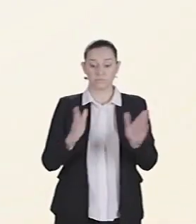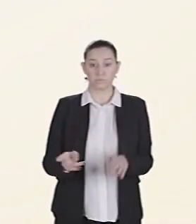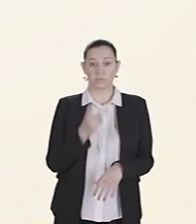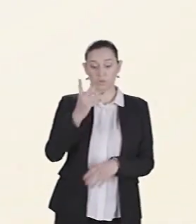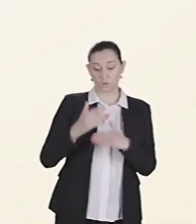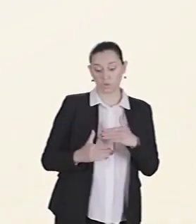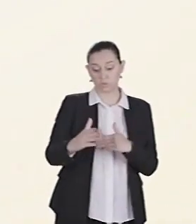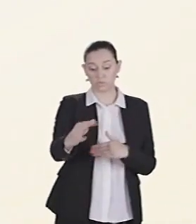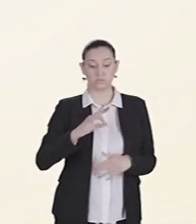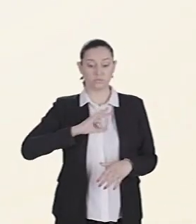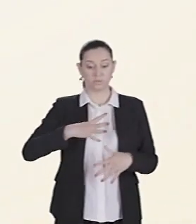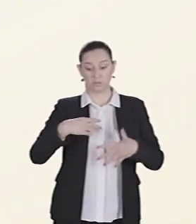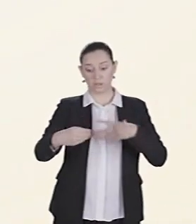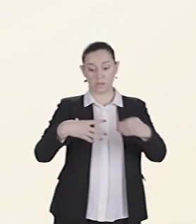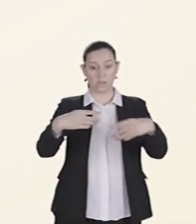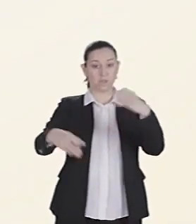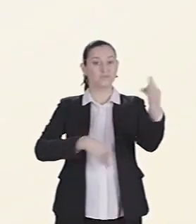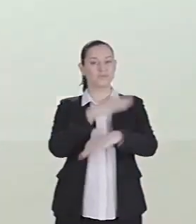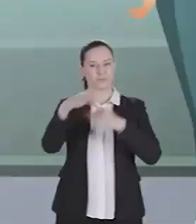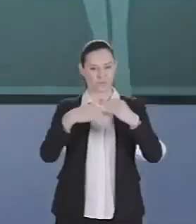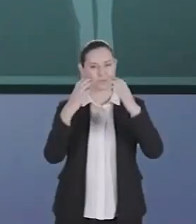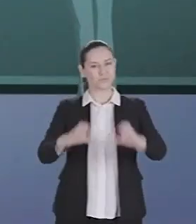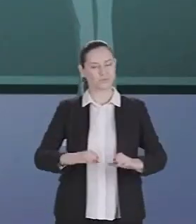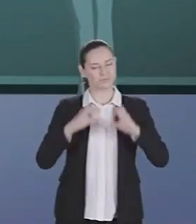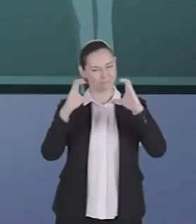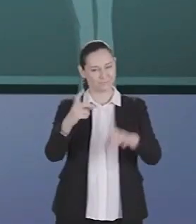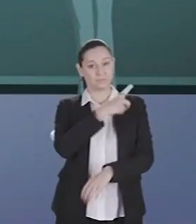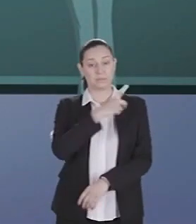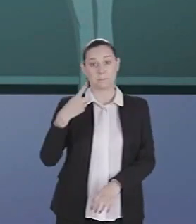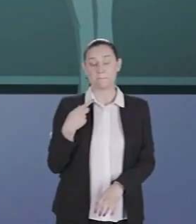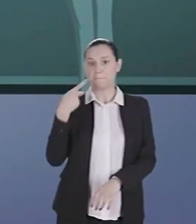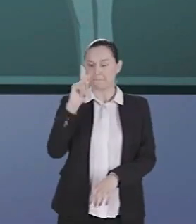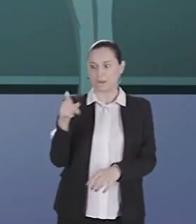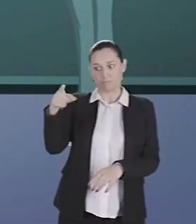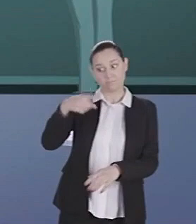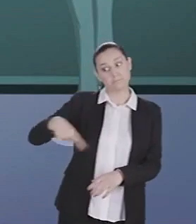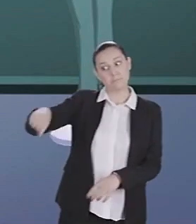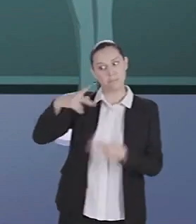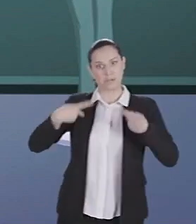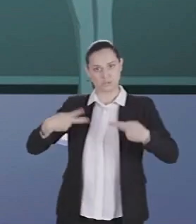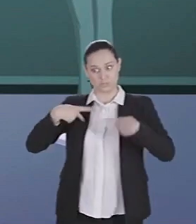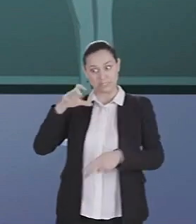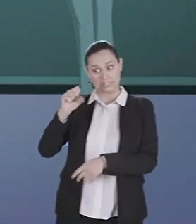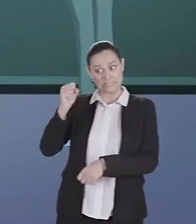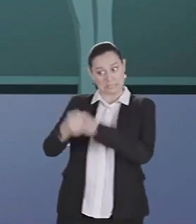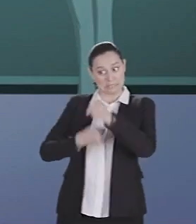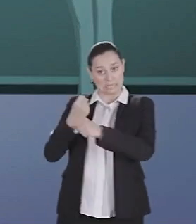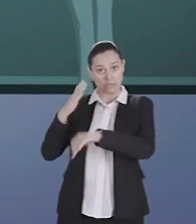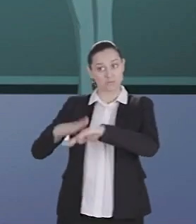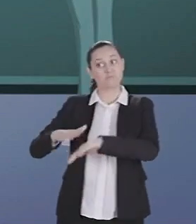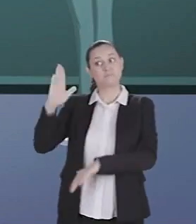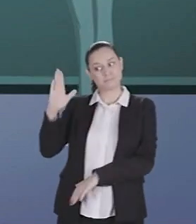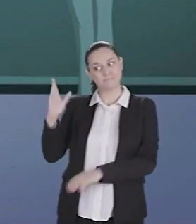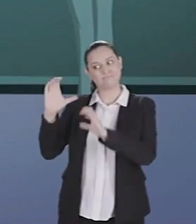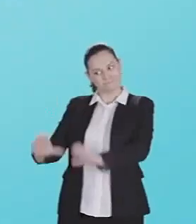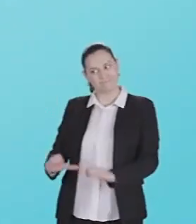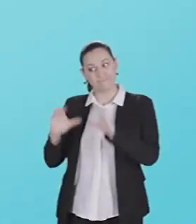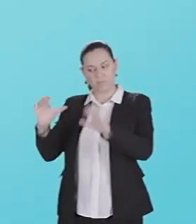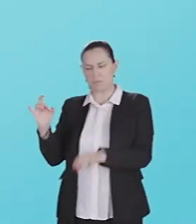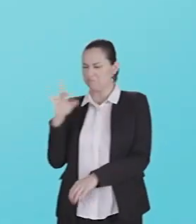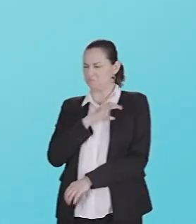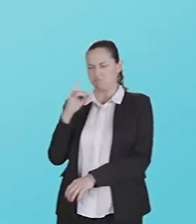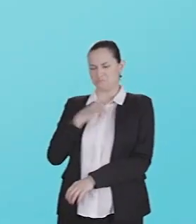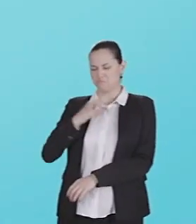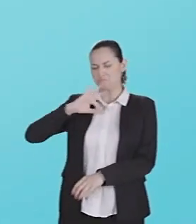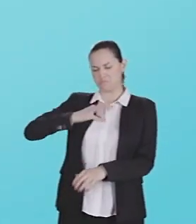En el escenario 2 de la epidemia, todos debemos cuidarnos, en especial las personas mayores de 60 años. No hay que temer. Aleja el virus